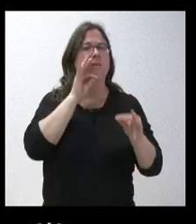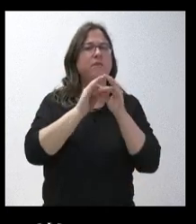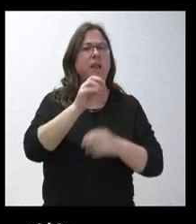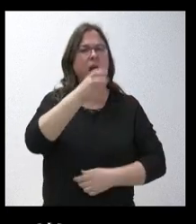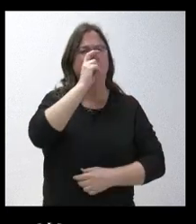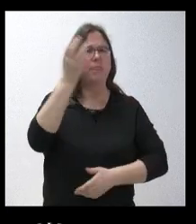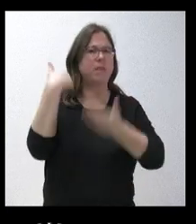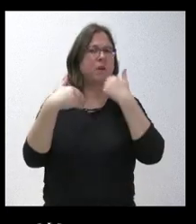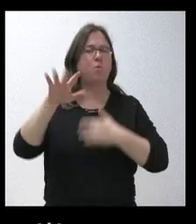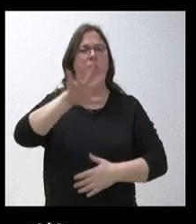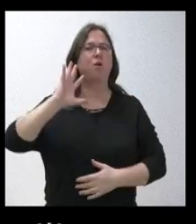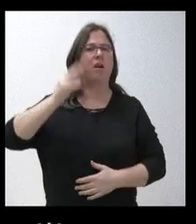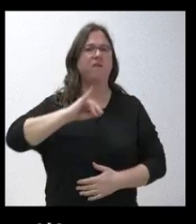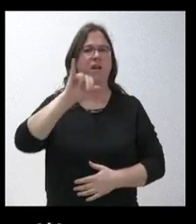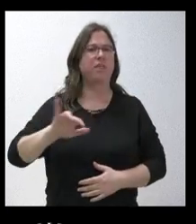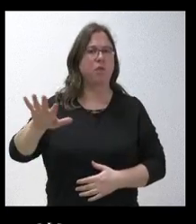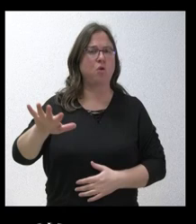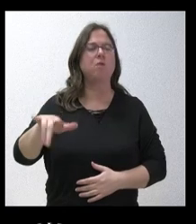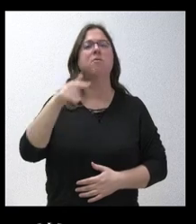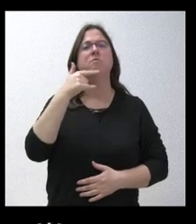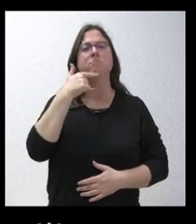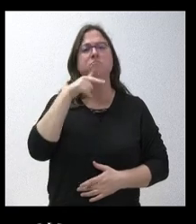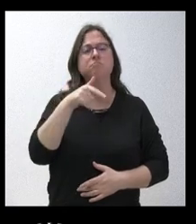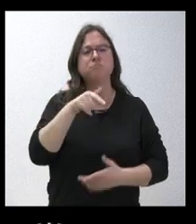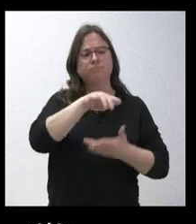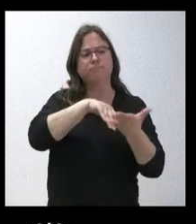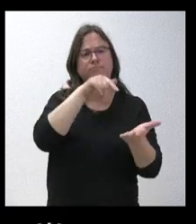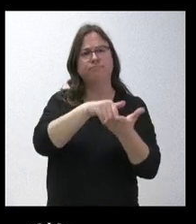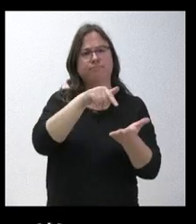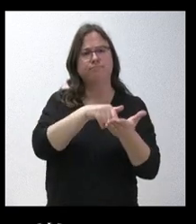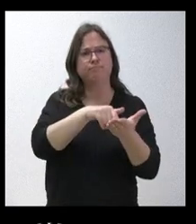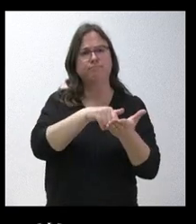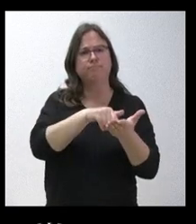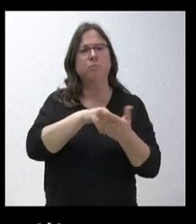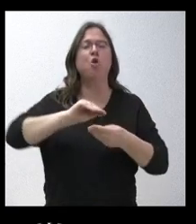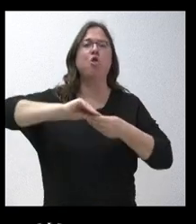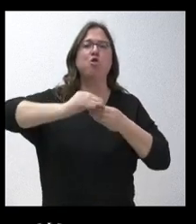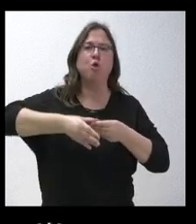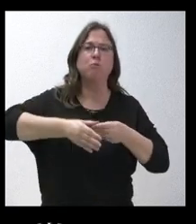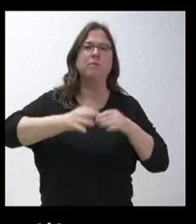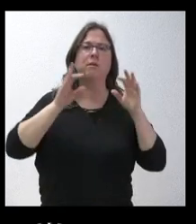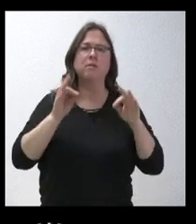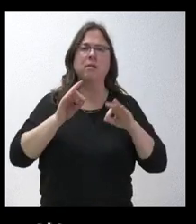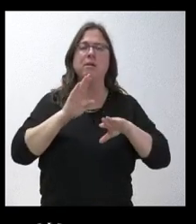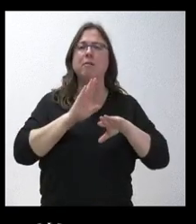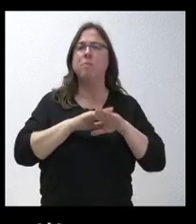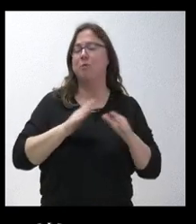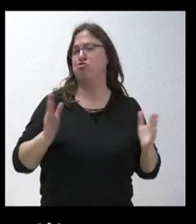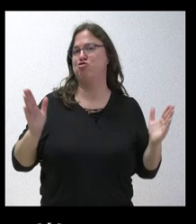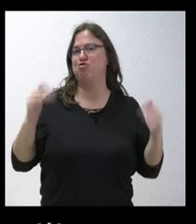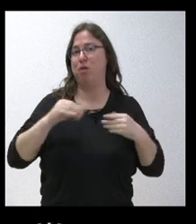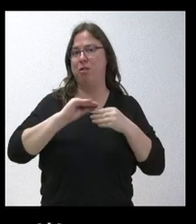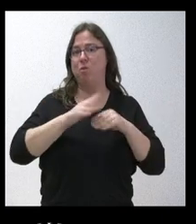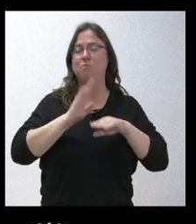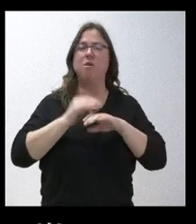bierzo que bueno en esa documentaci reclama eh presentar documentación de la que no disponen por por la